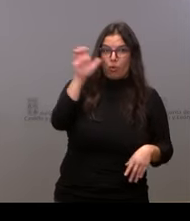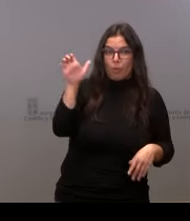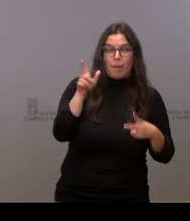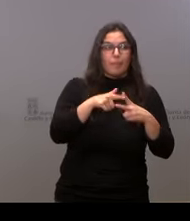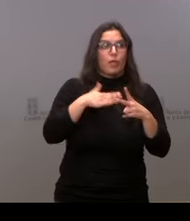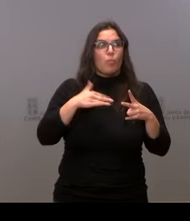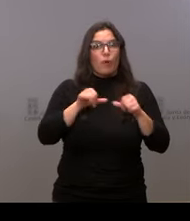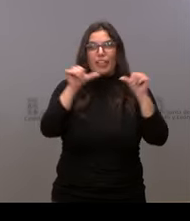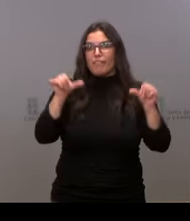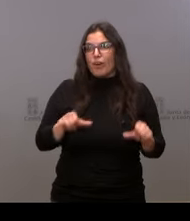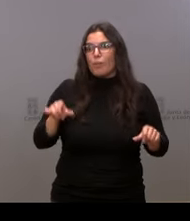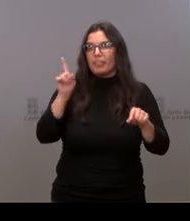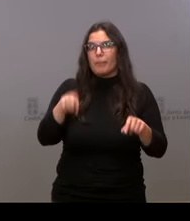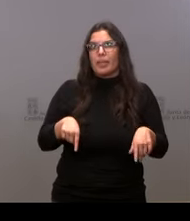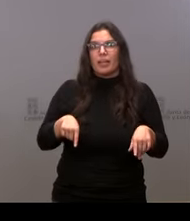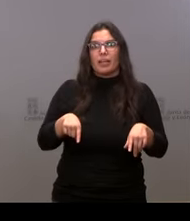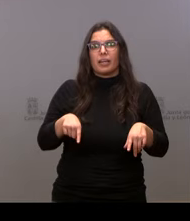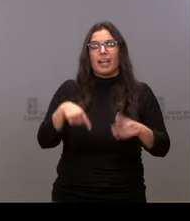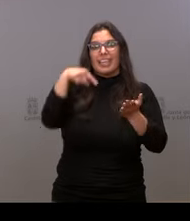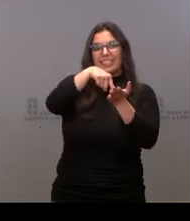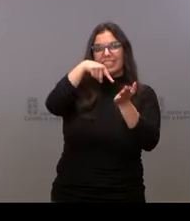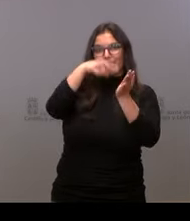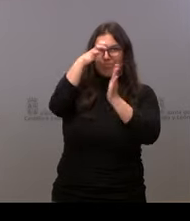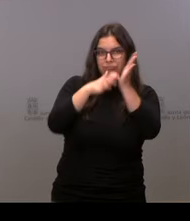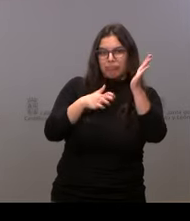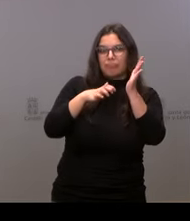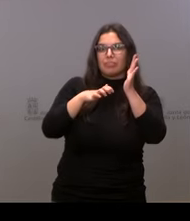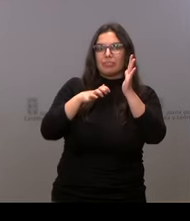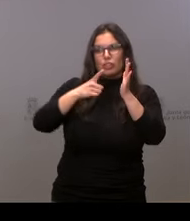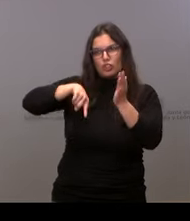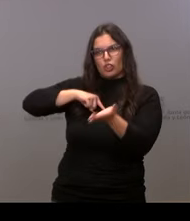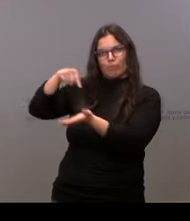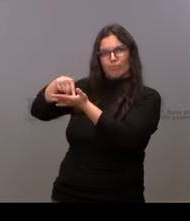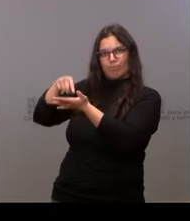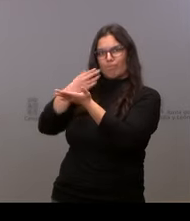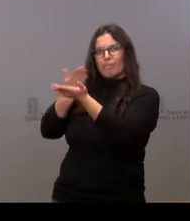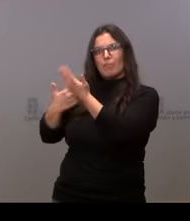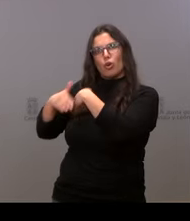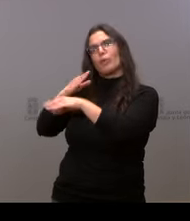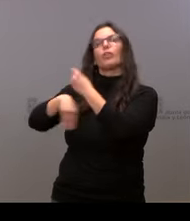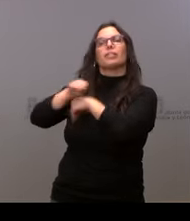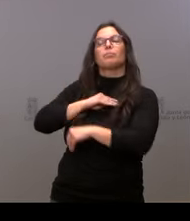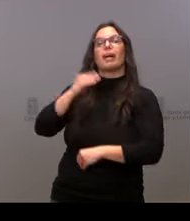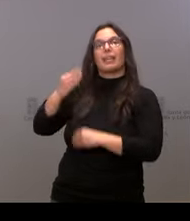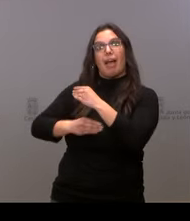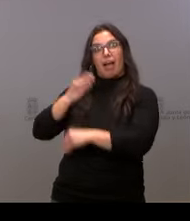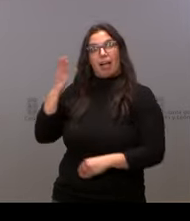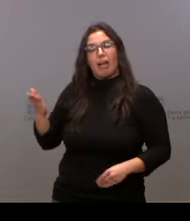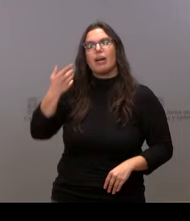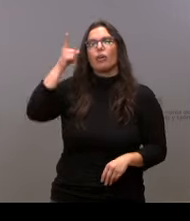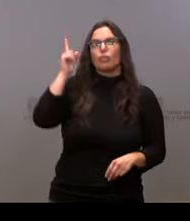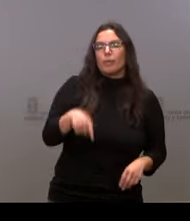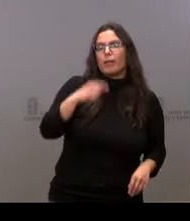en forma también de fiscalidad diferenciada que exigimos y reclamamos algo dieron de españa' o bien también